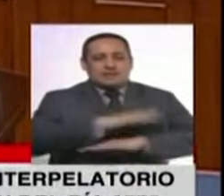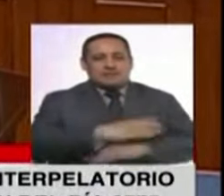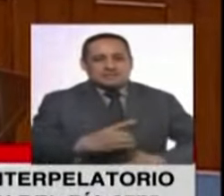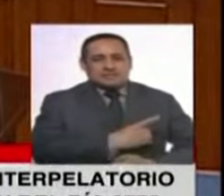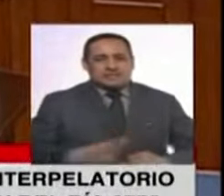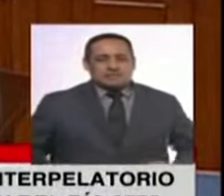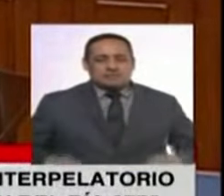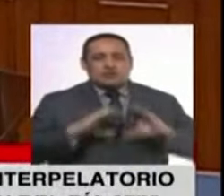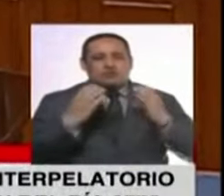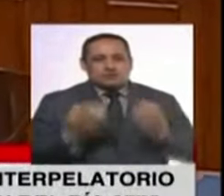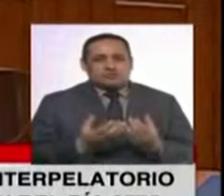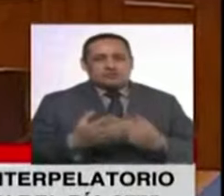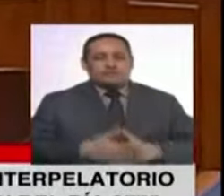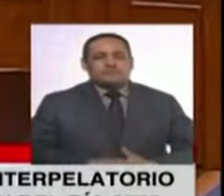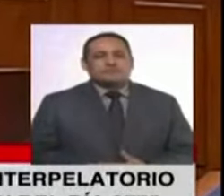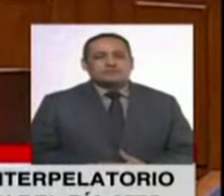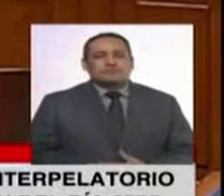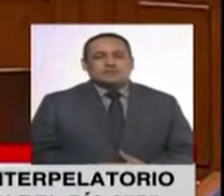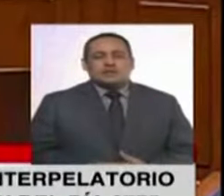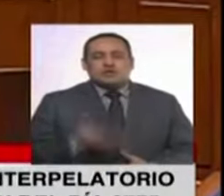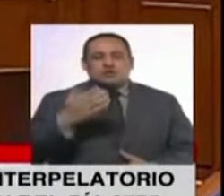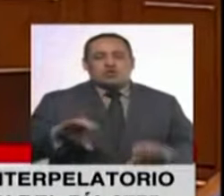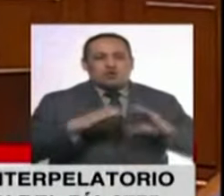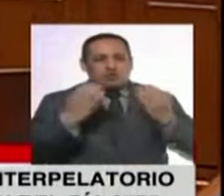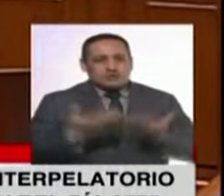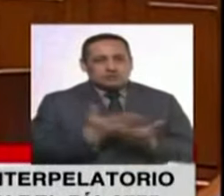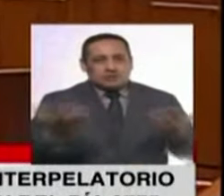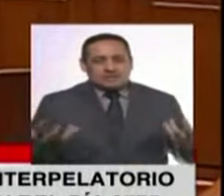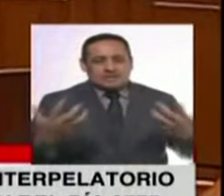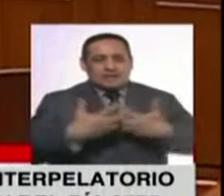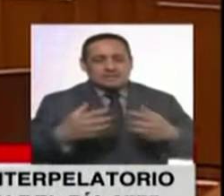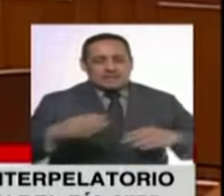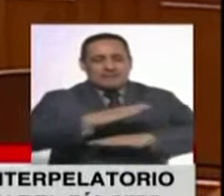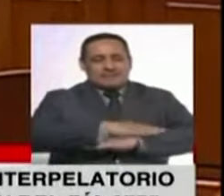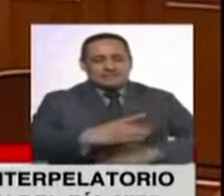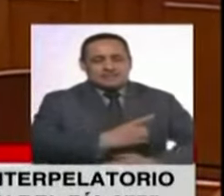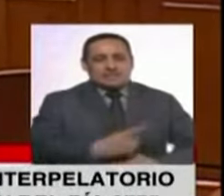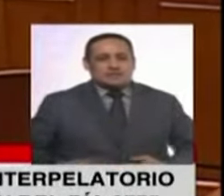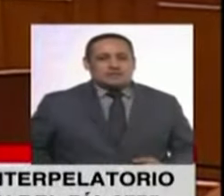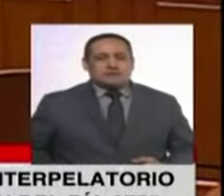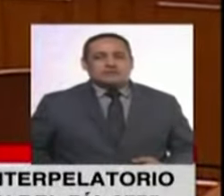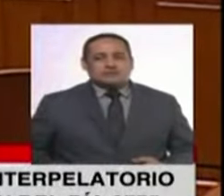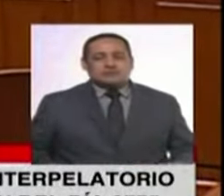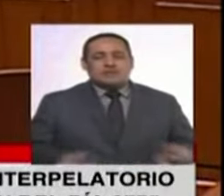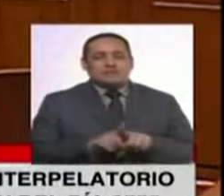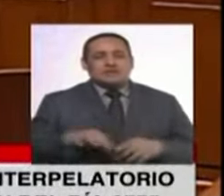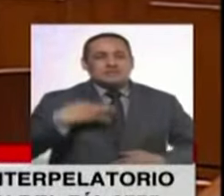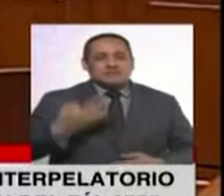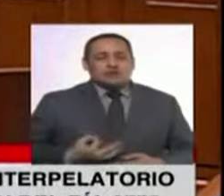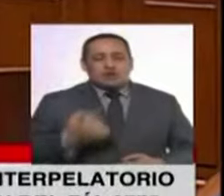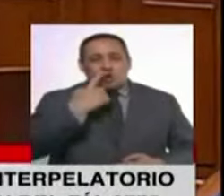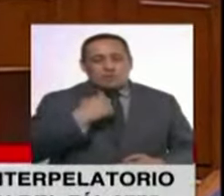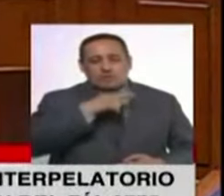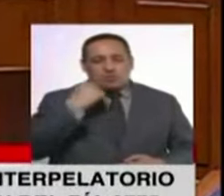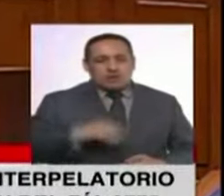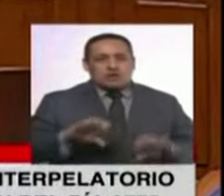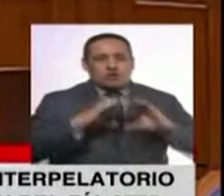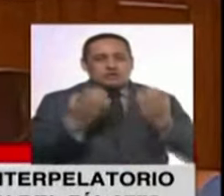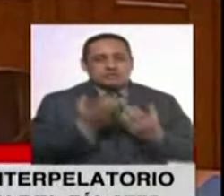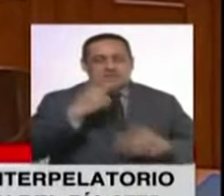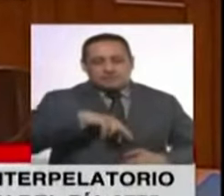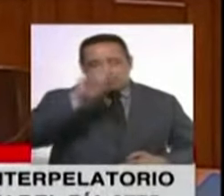directiva del Congreso de la República congresistas integrantes de la mesa directiva señoras y señores congresistas